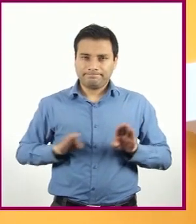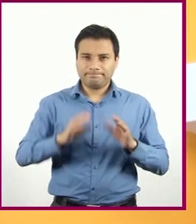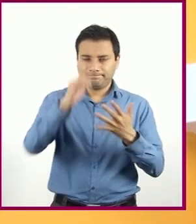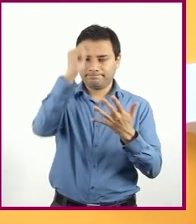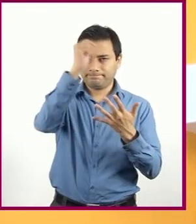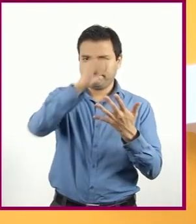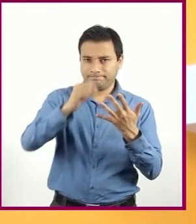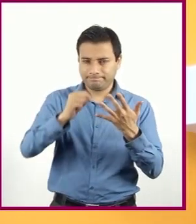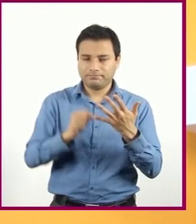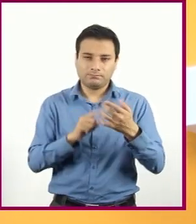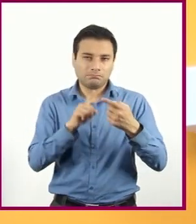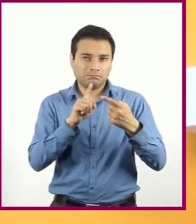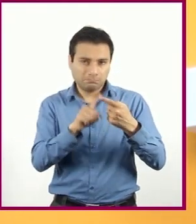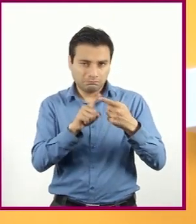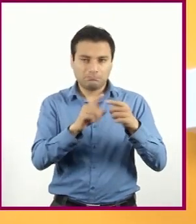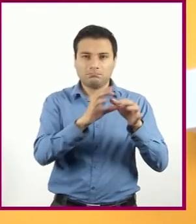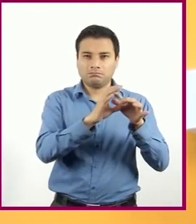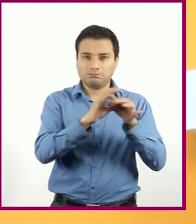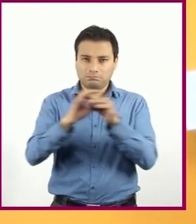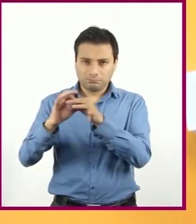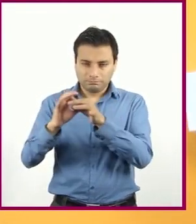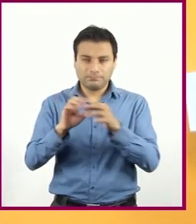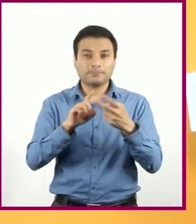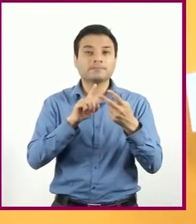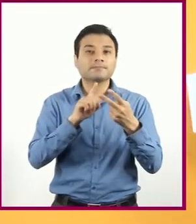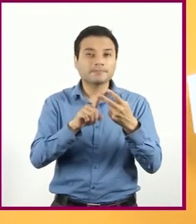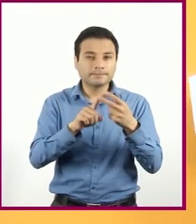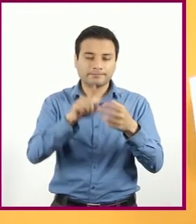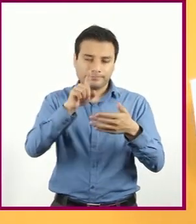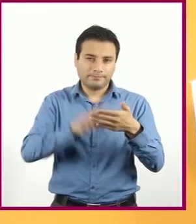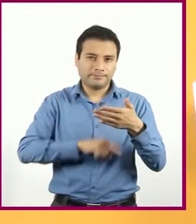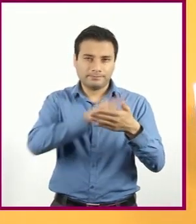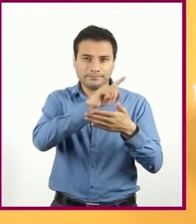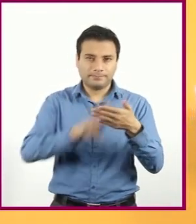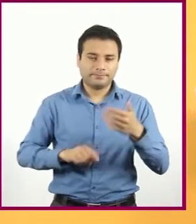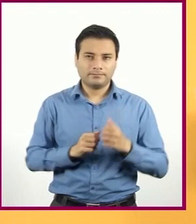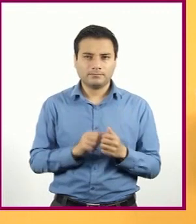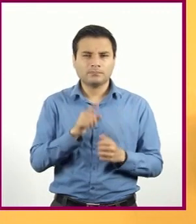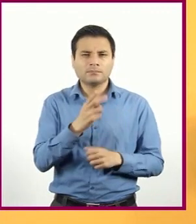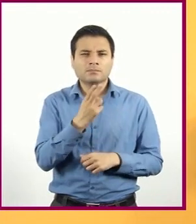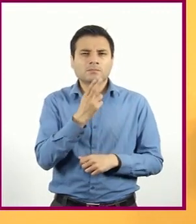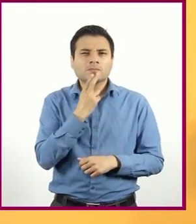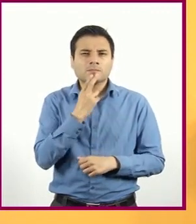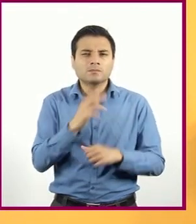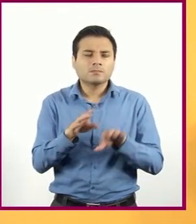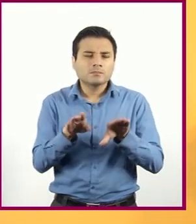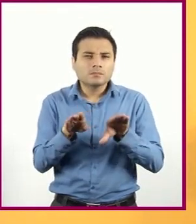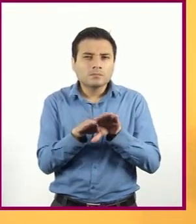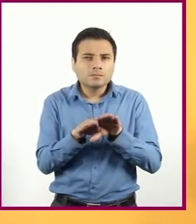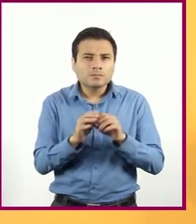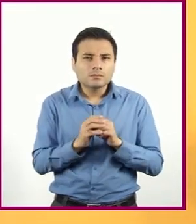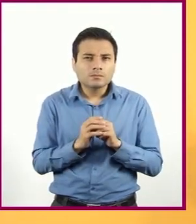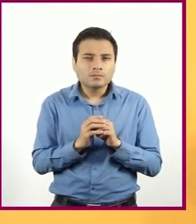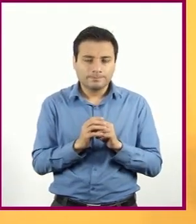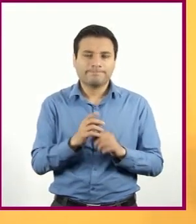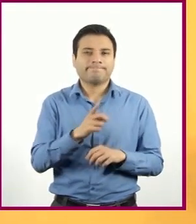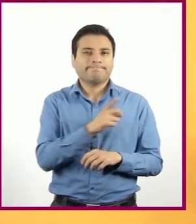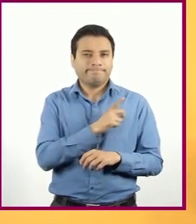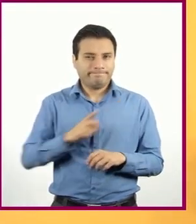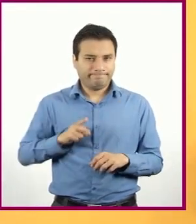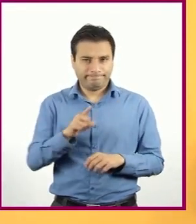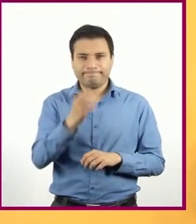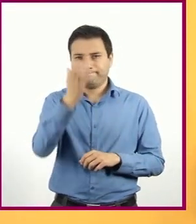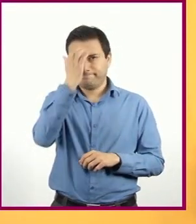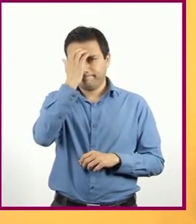son la propiedad uniforme y la propiedad cancelativa. Para aplicarlas, hay que considerar las operaciones